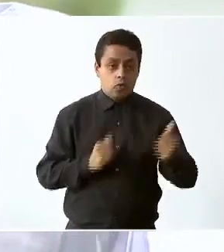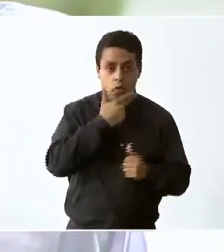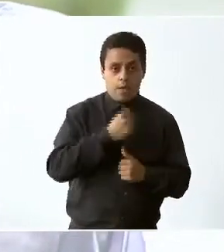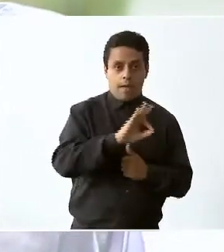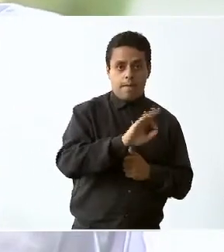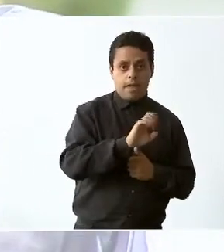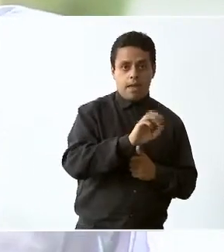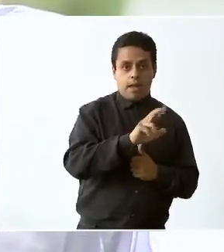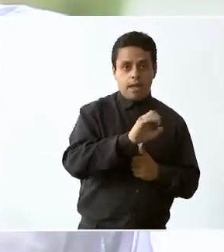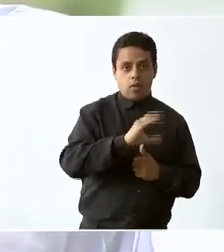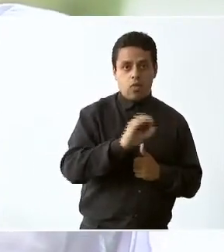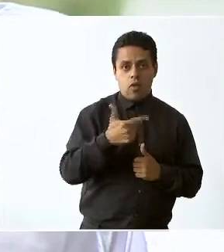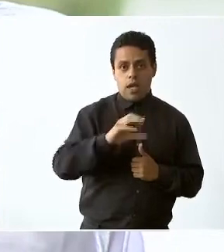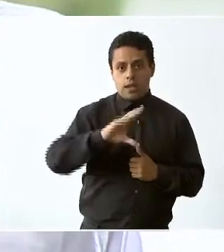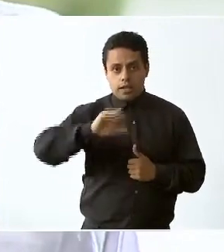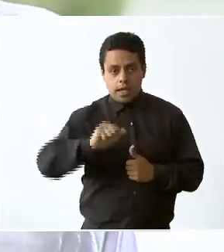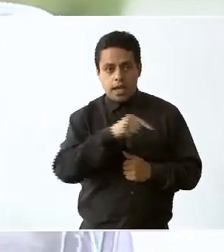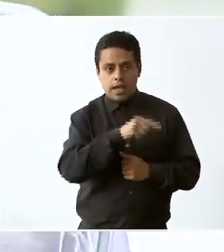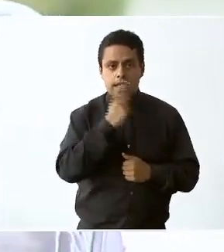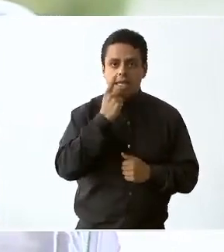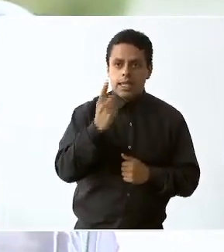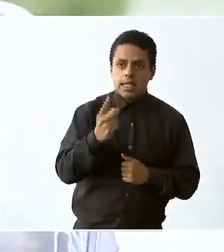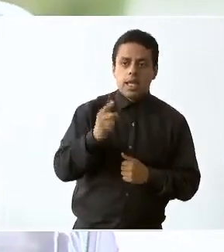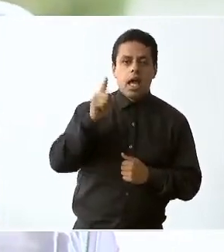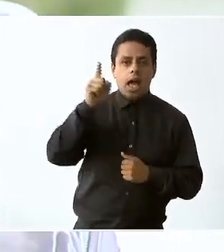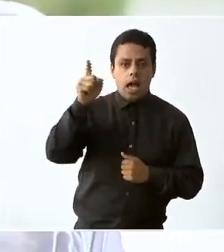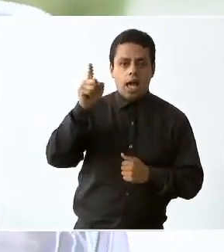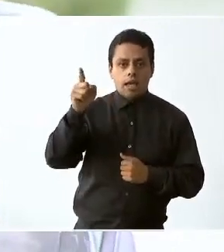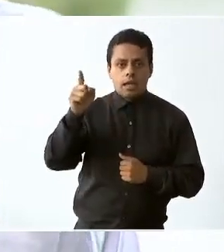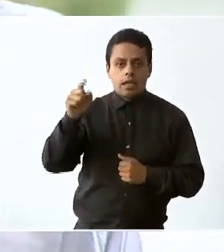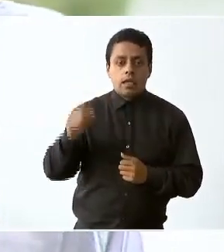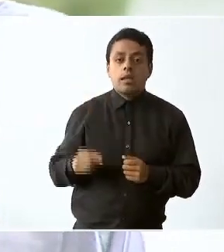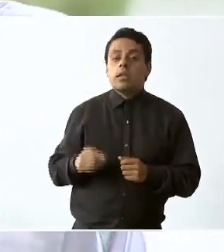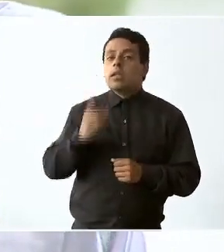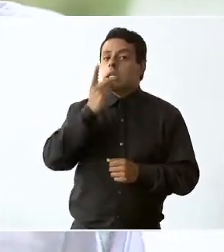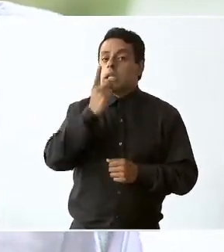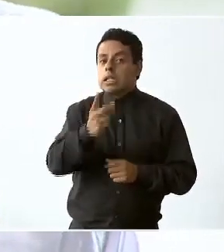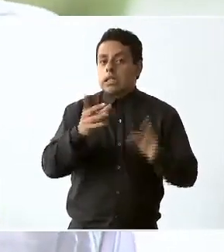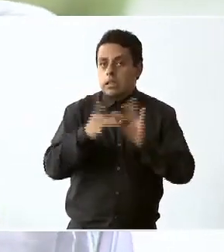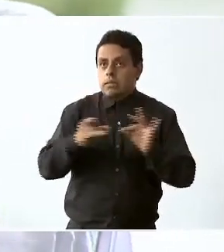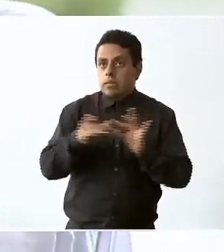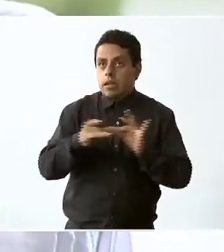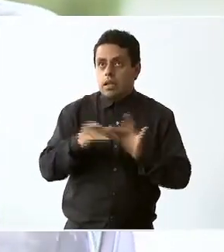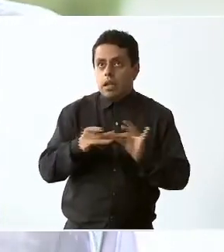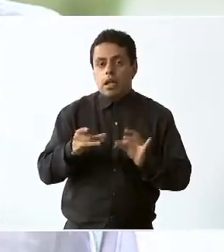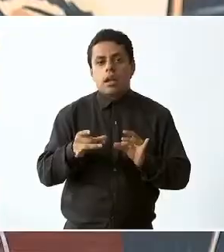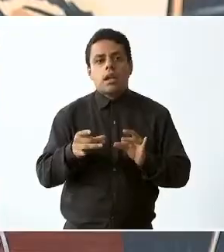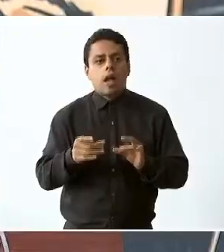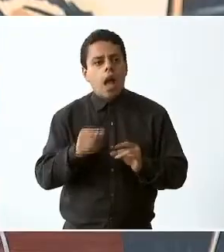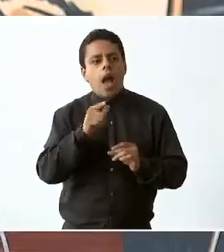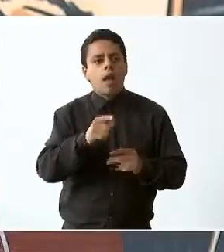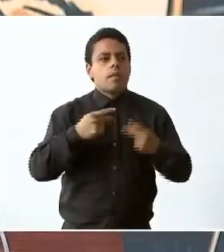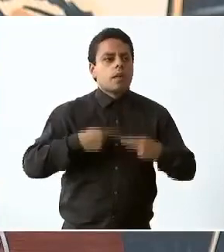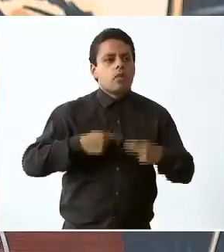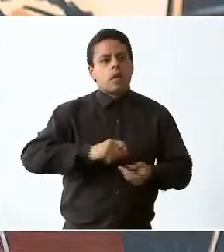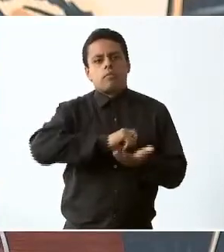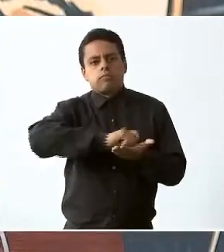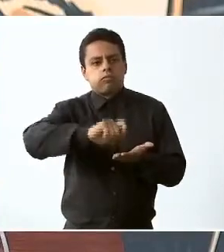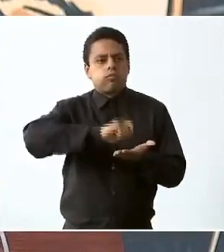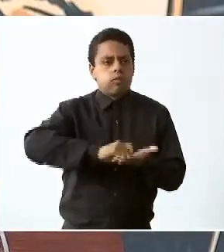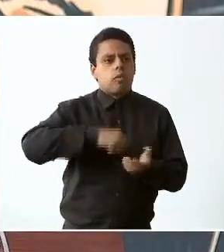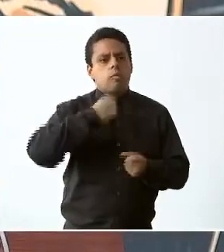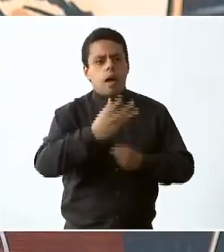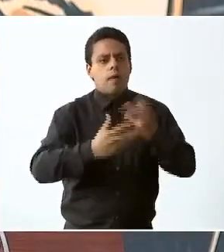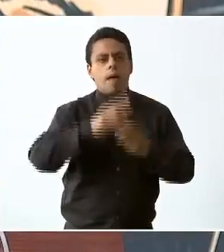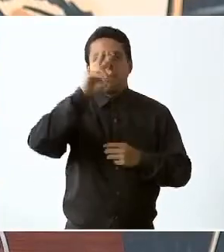y radicalizó en Poeta en Nueva York para unir las palabras con las verdades últimas. Porque